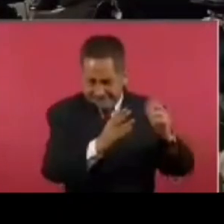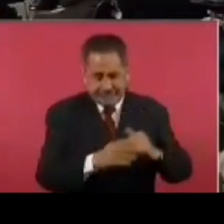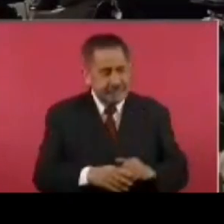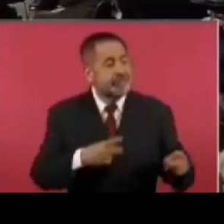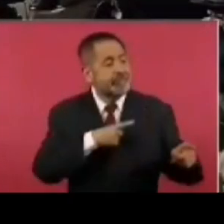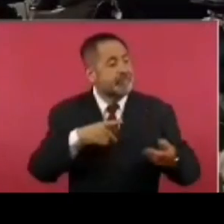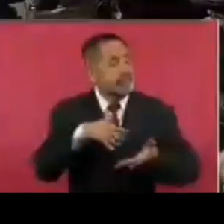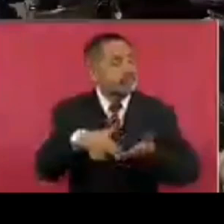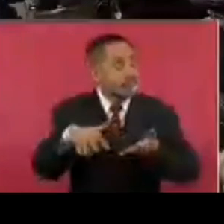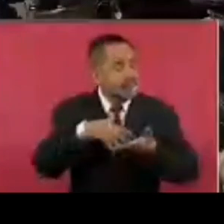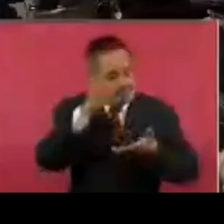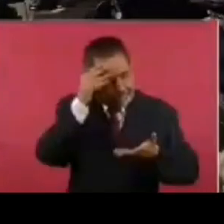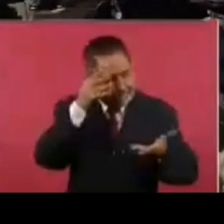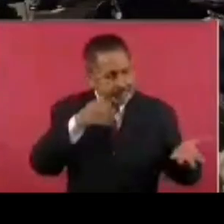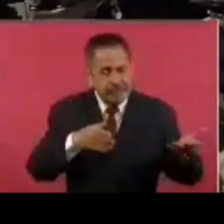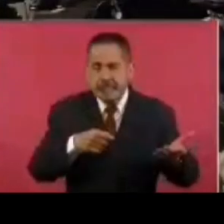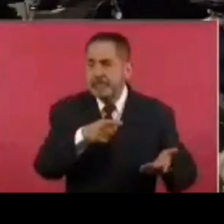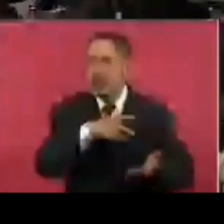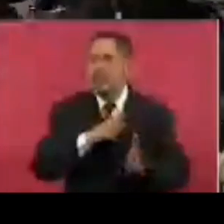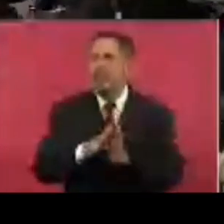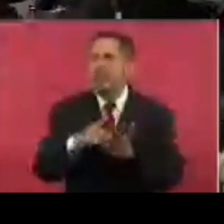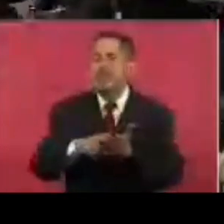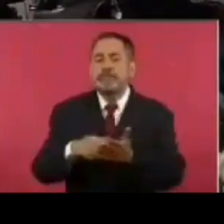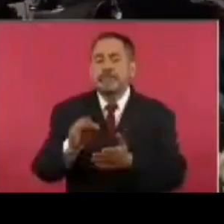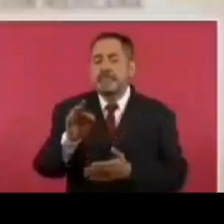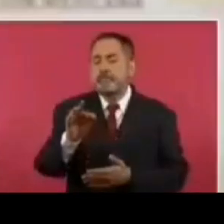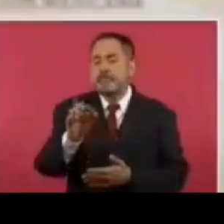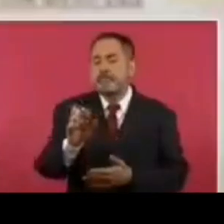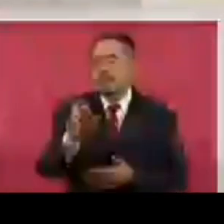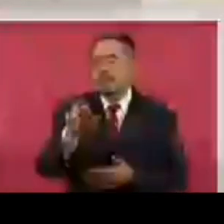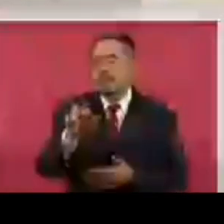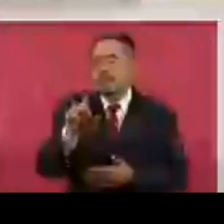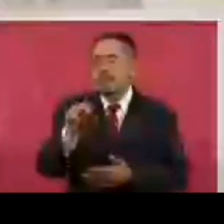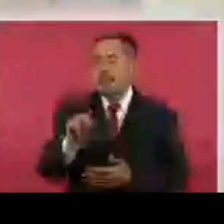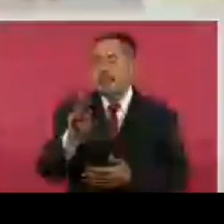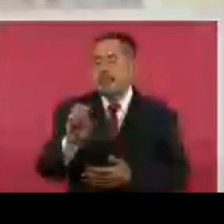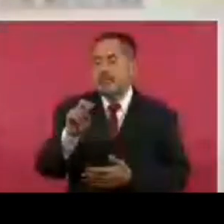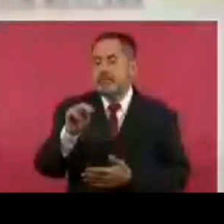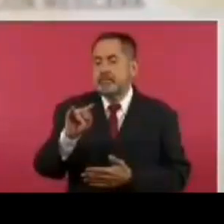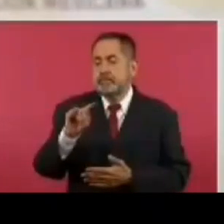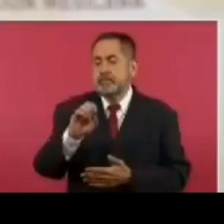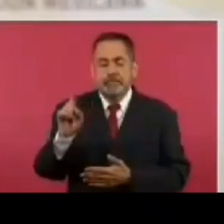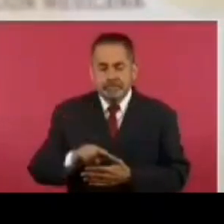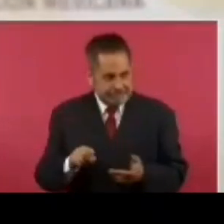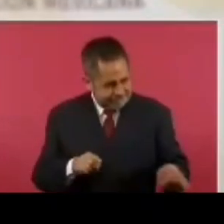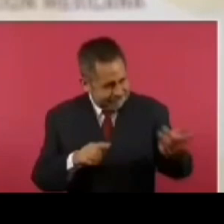que lea a Fernando Benítez.